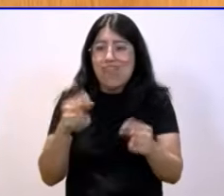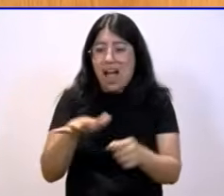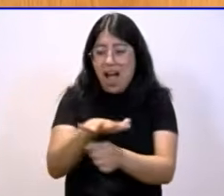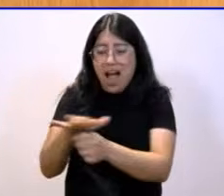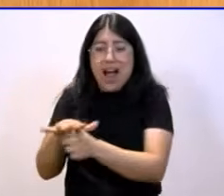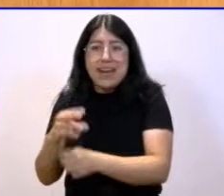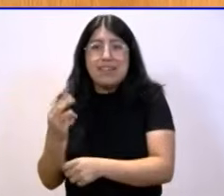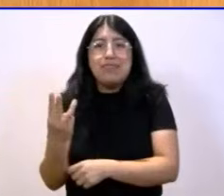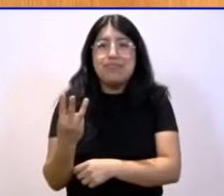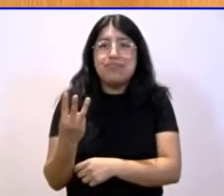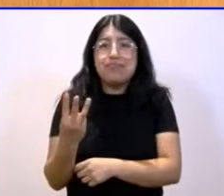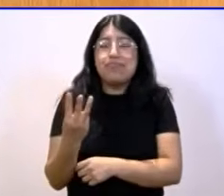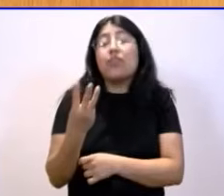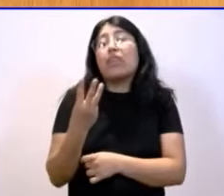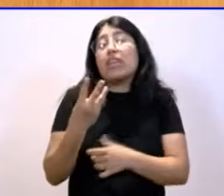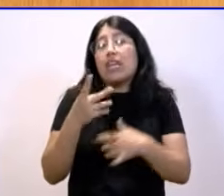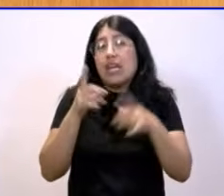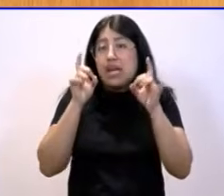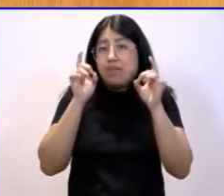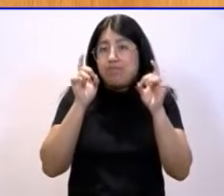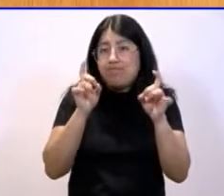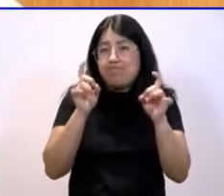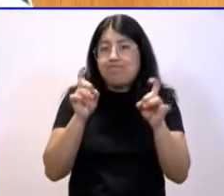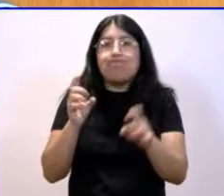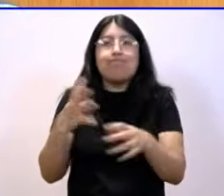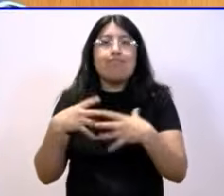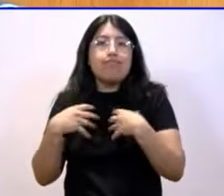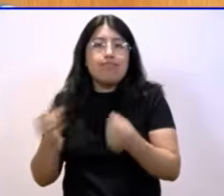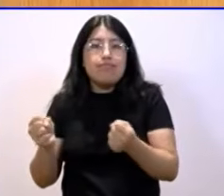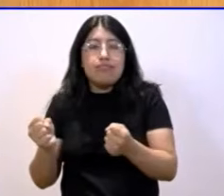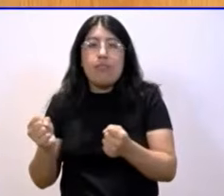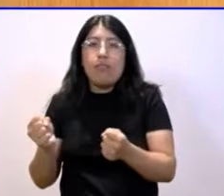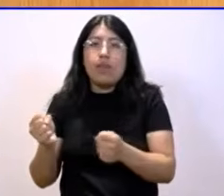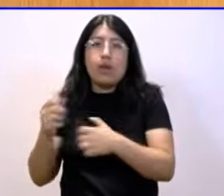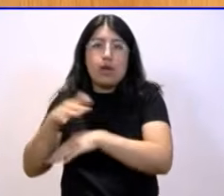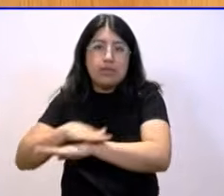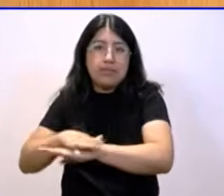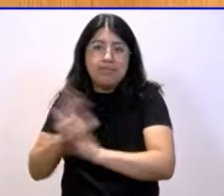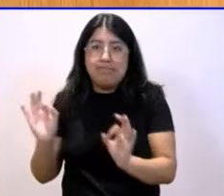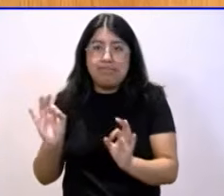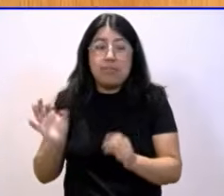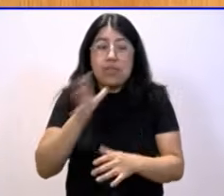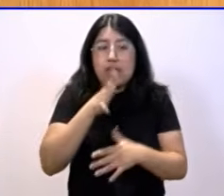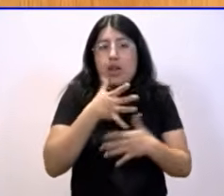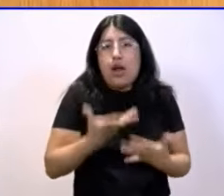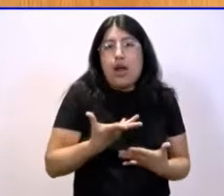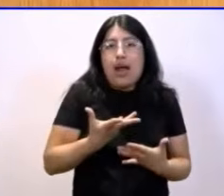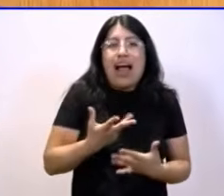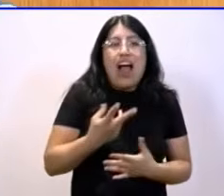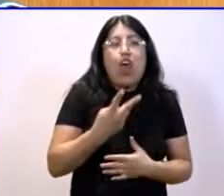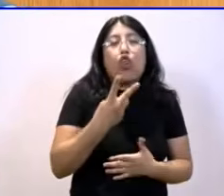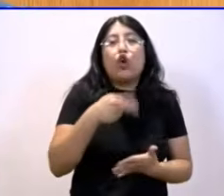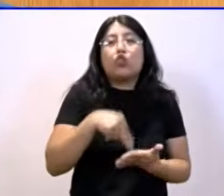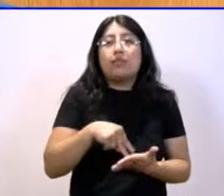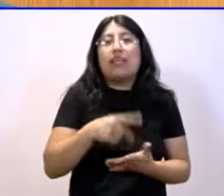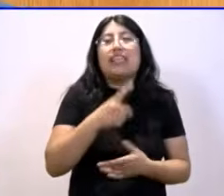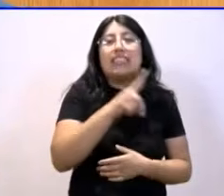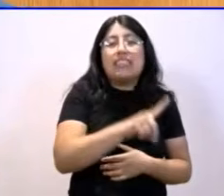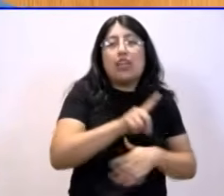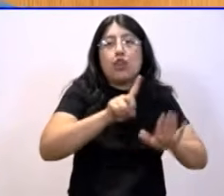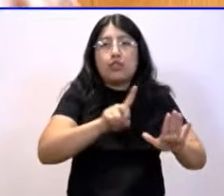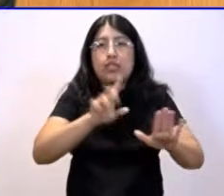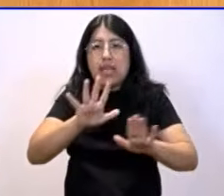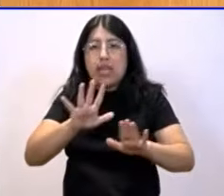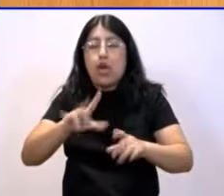Administración General, Educación o Sanidad. Ha tenido que ser en esta legislatura cuando se han estabilizado nada más y nada menos que 2.165